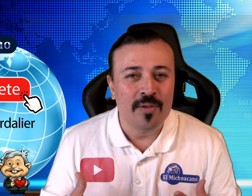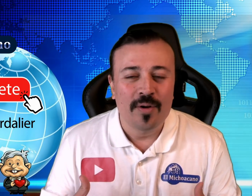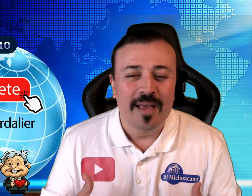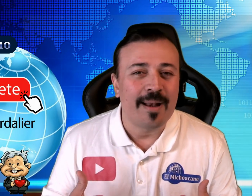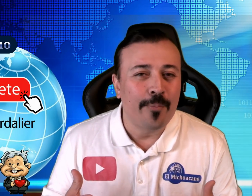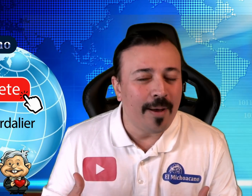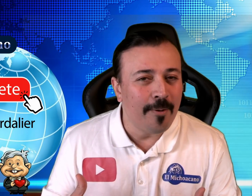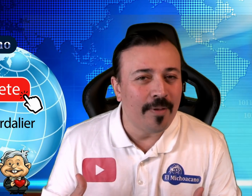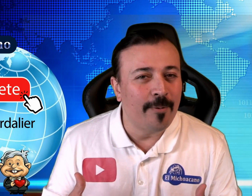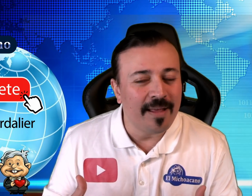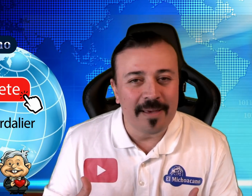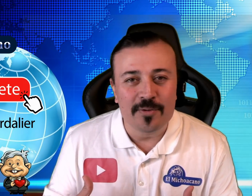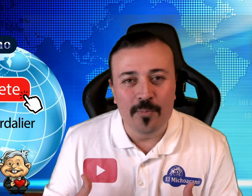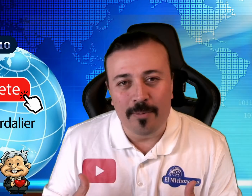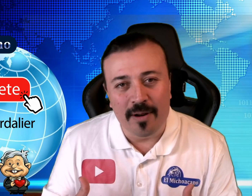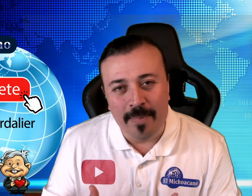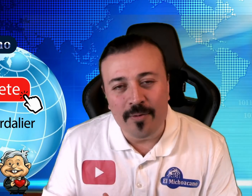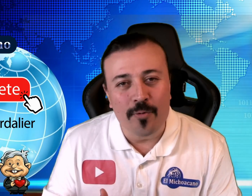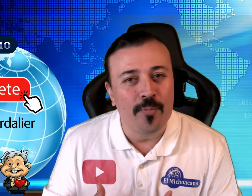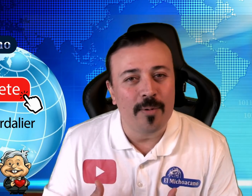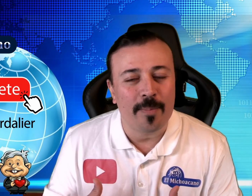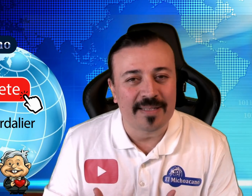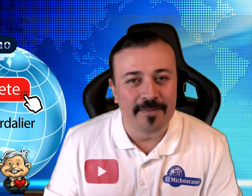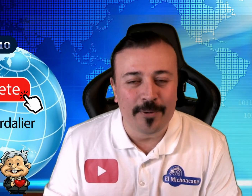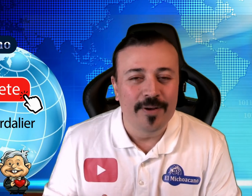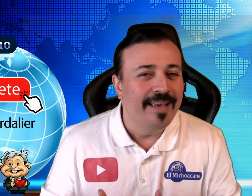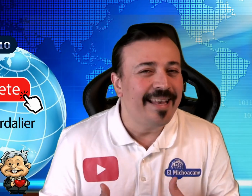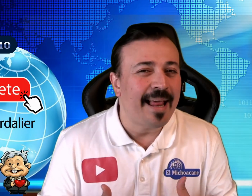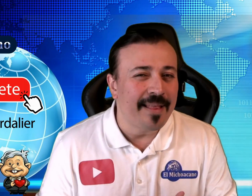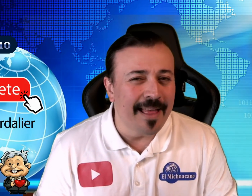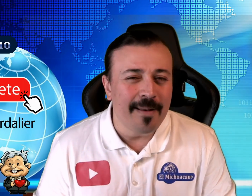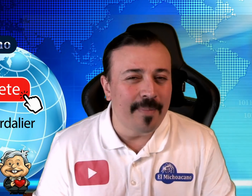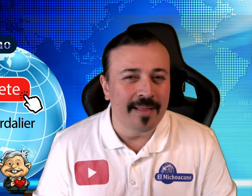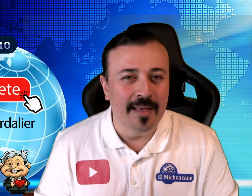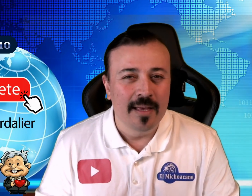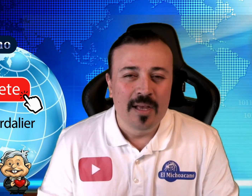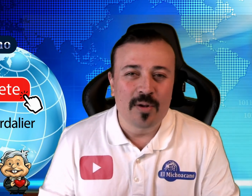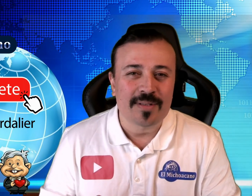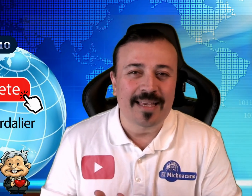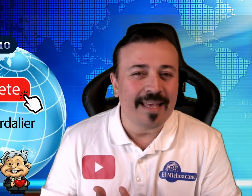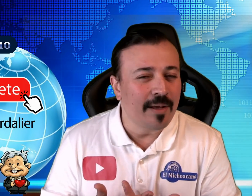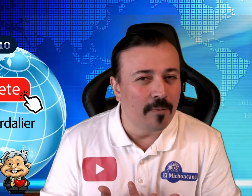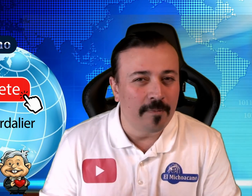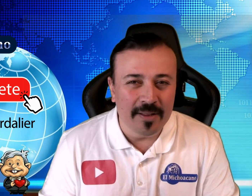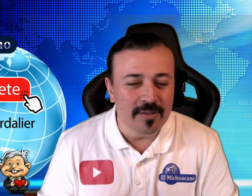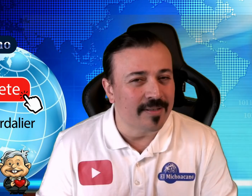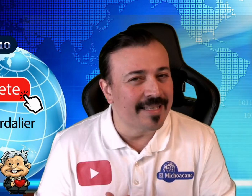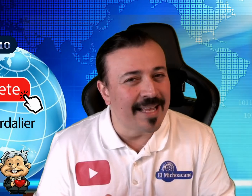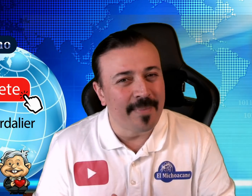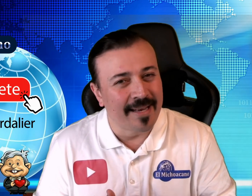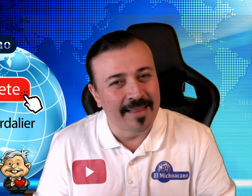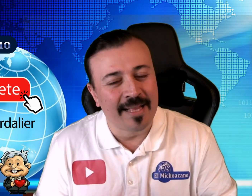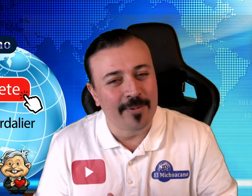cuando el pueblo de Bolivia es un pueblo hermano, un pueblo pacífico, y lamentablemente los que quieren conflictos, los que